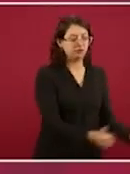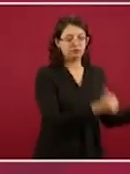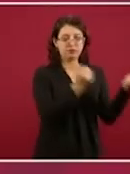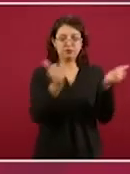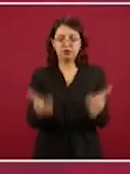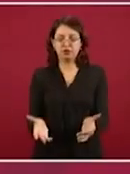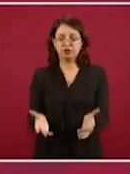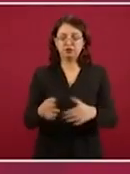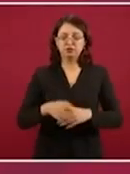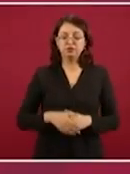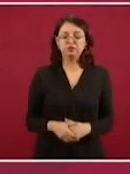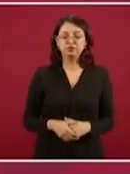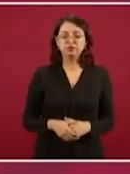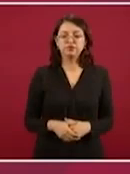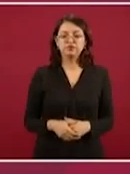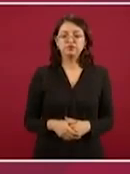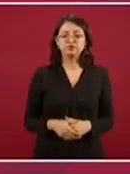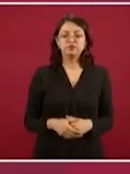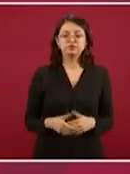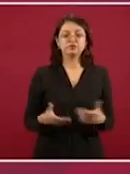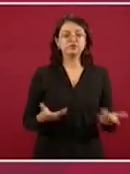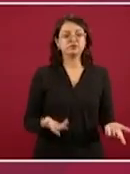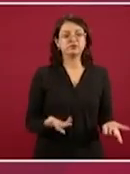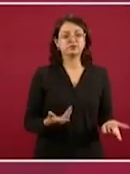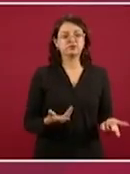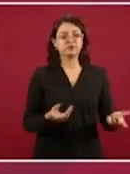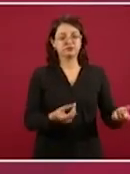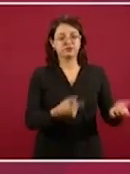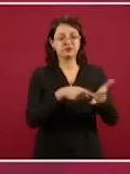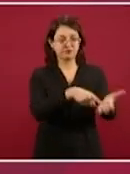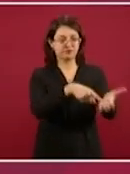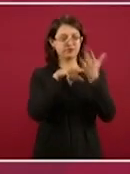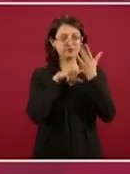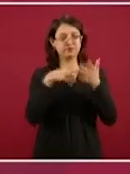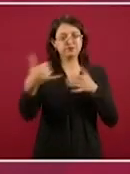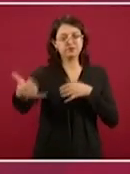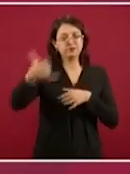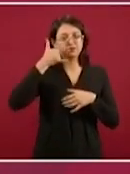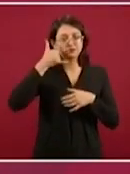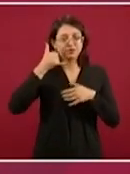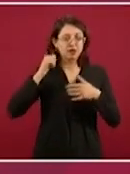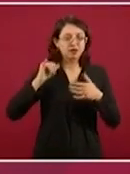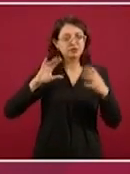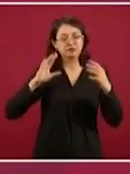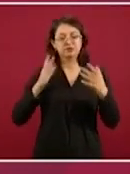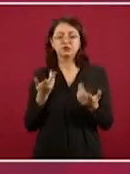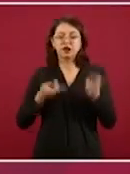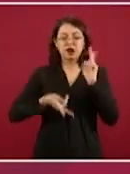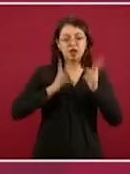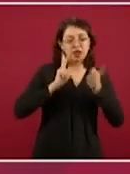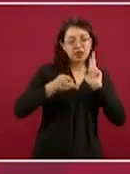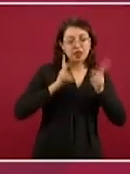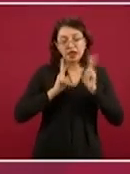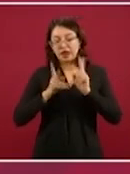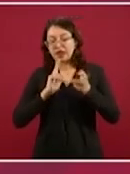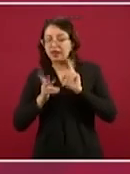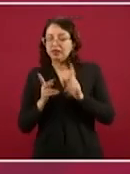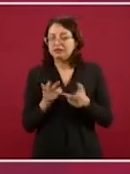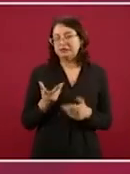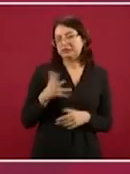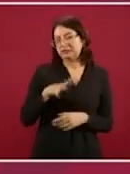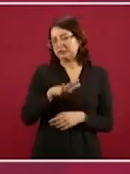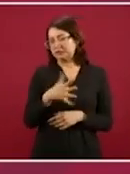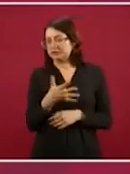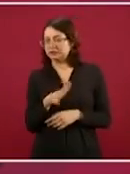Y nos mandan las cajas. Yo recuerdo que por teléfono y en clave, porque desde entonces